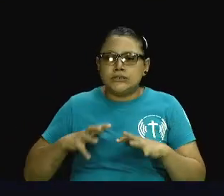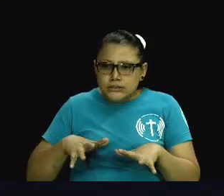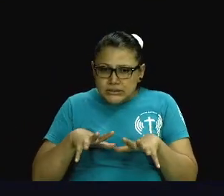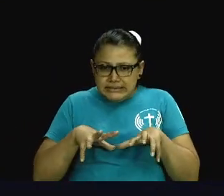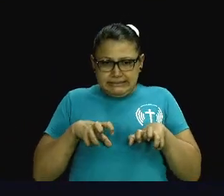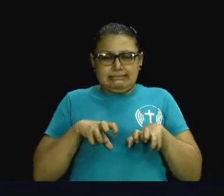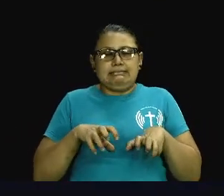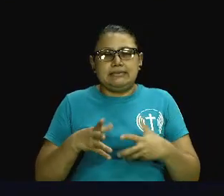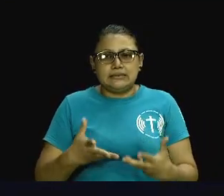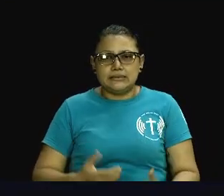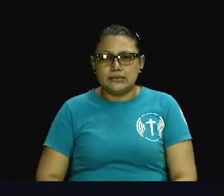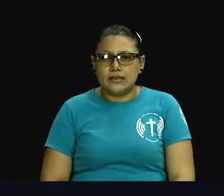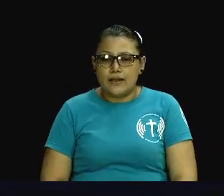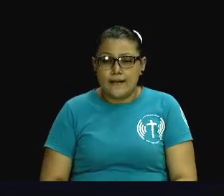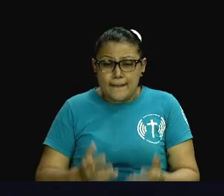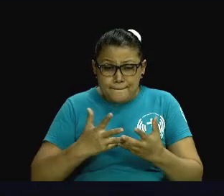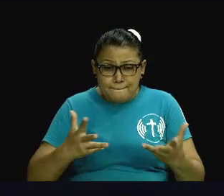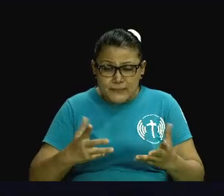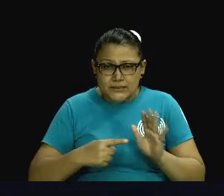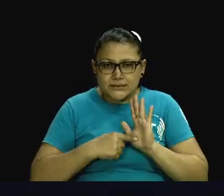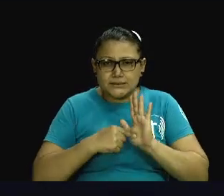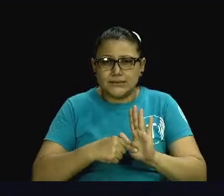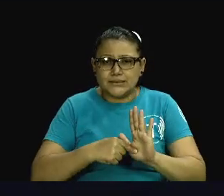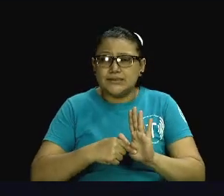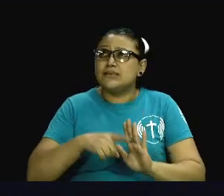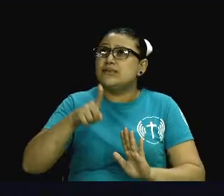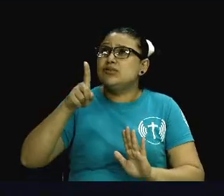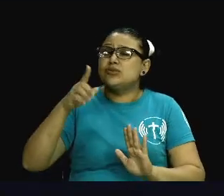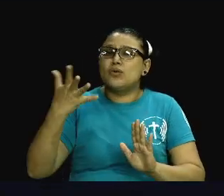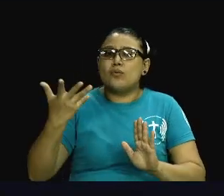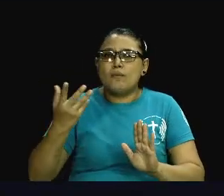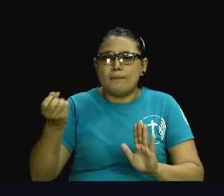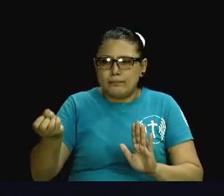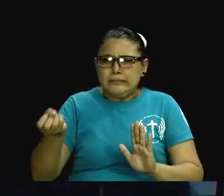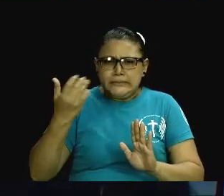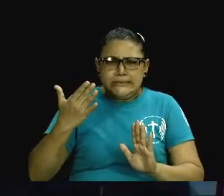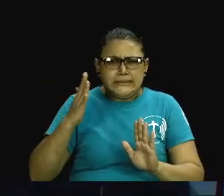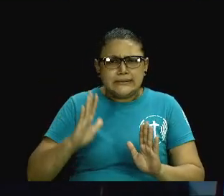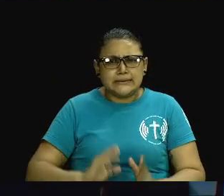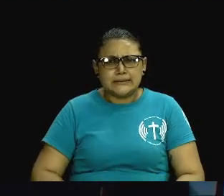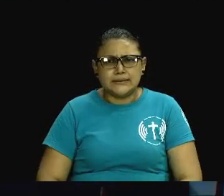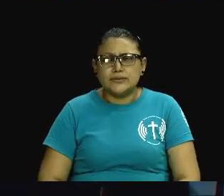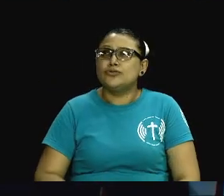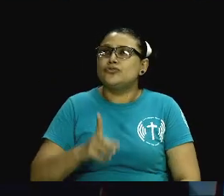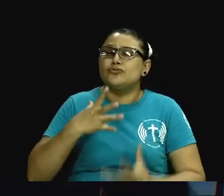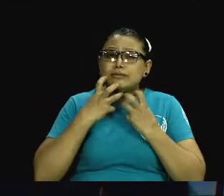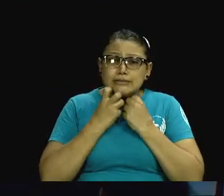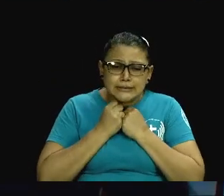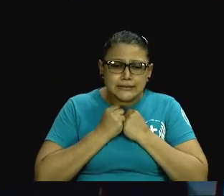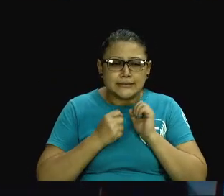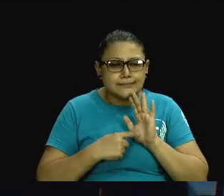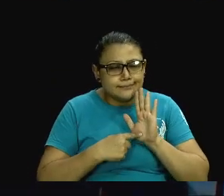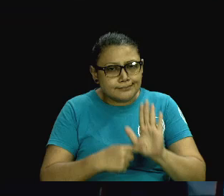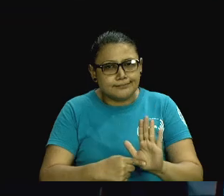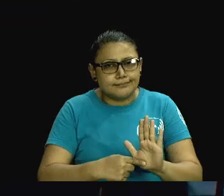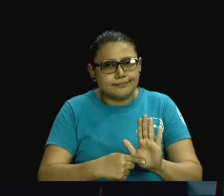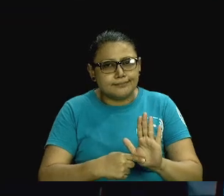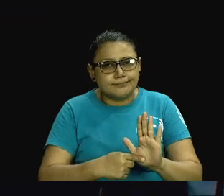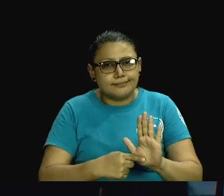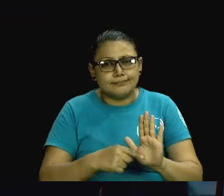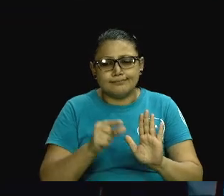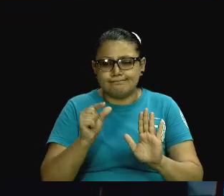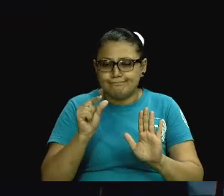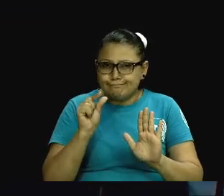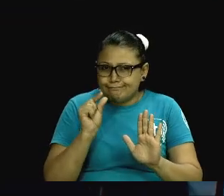muchas veces dios nos manda señales para manifestarse ahora cuando dios quiere manifestarse a sus hijos lo poco